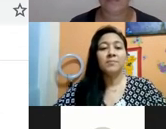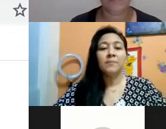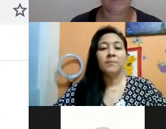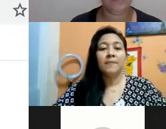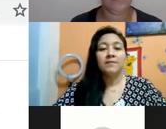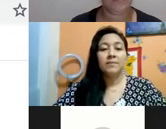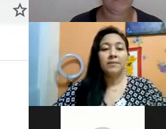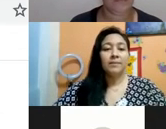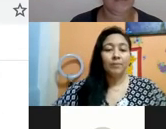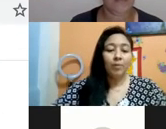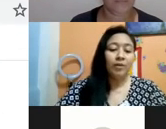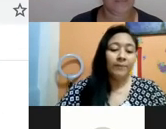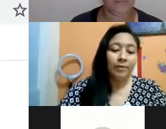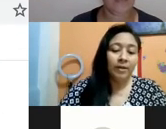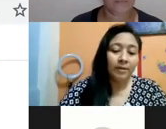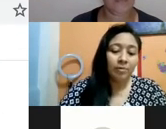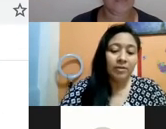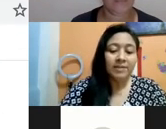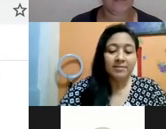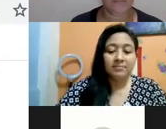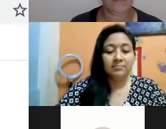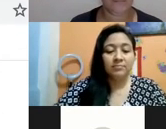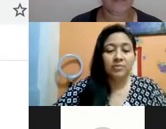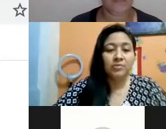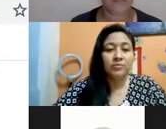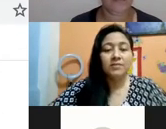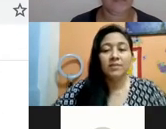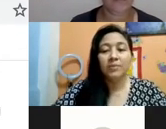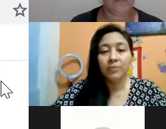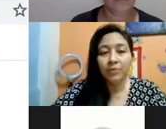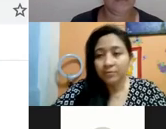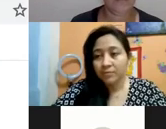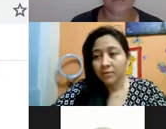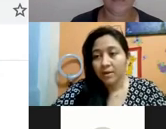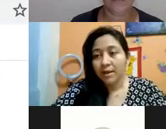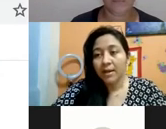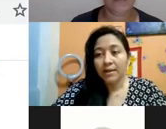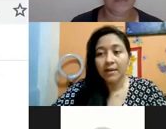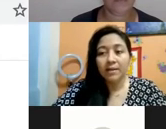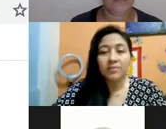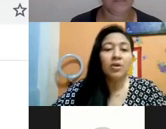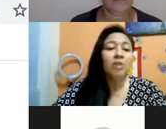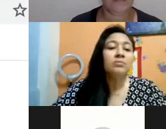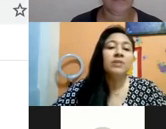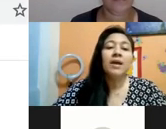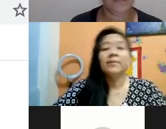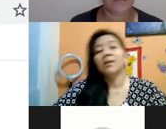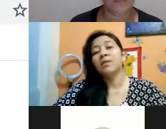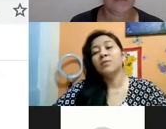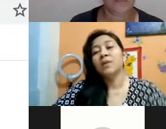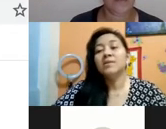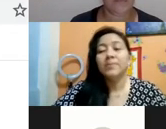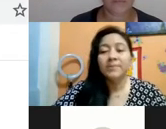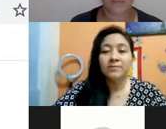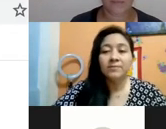restricciones. Simplemente puedo poner, por ejemplo, test. Voy a hacer un test, test 1. En la descripción ya dependerá